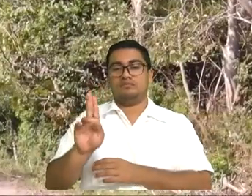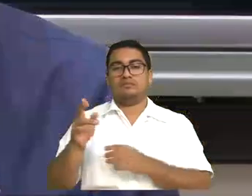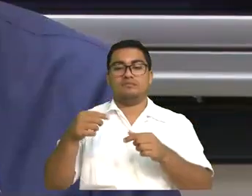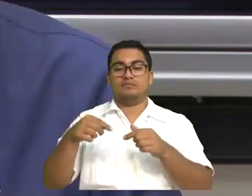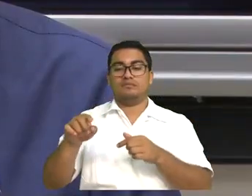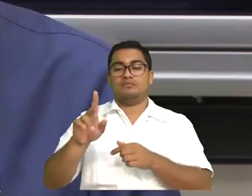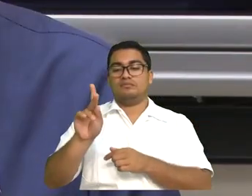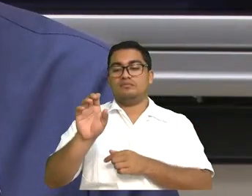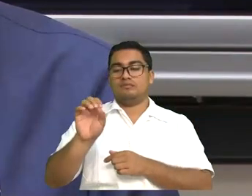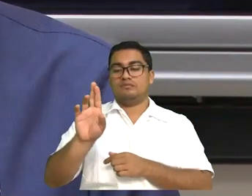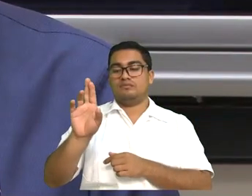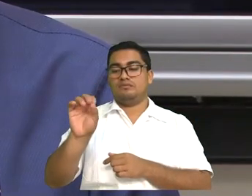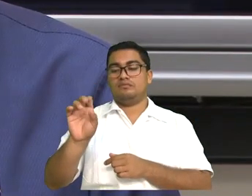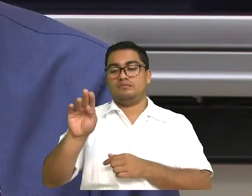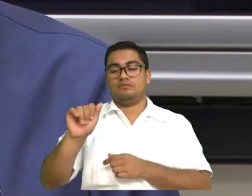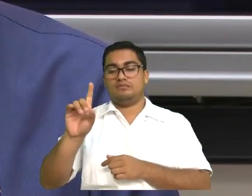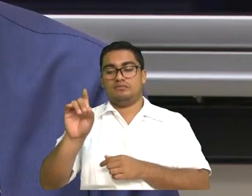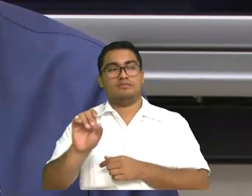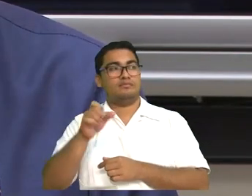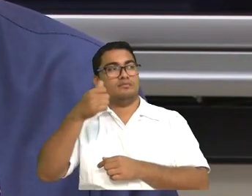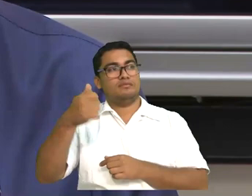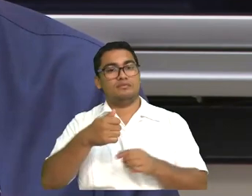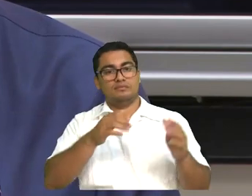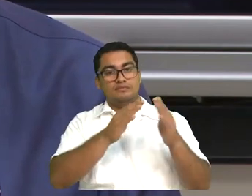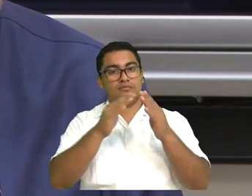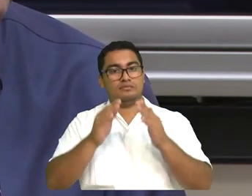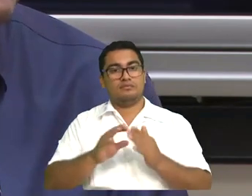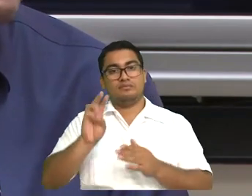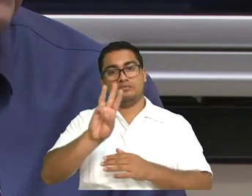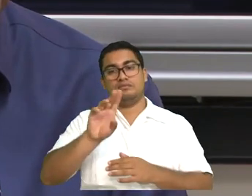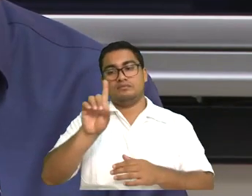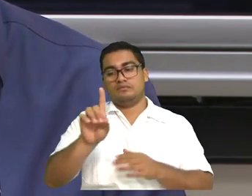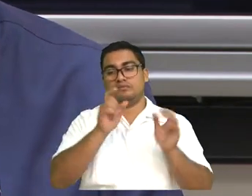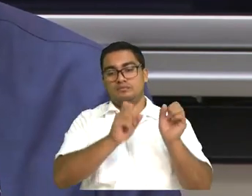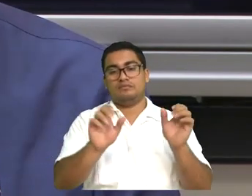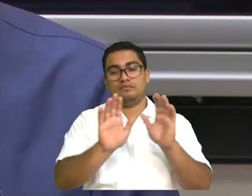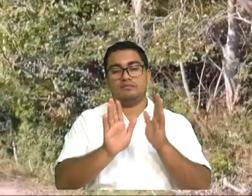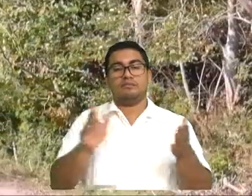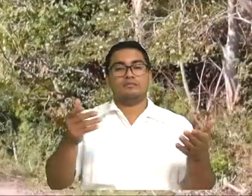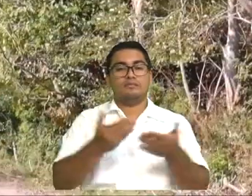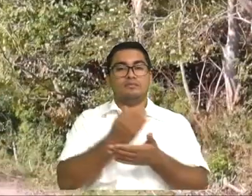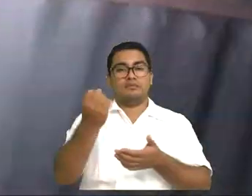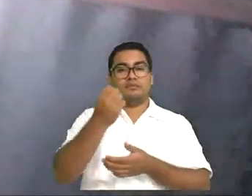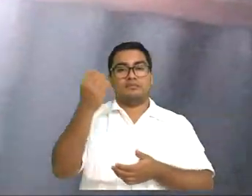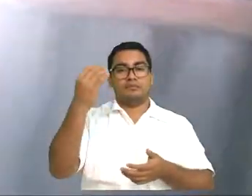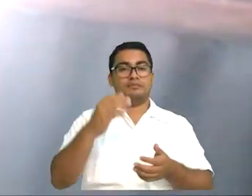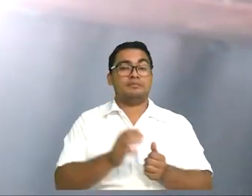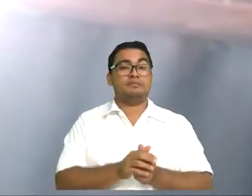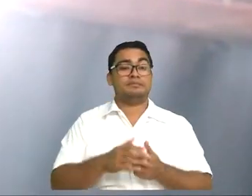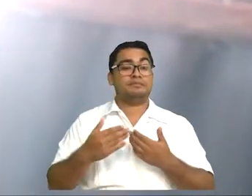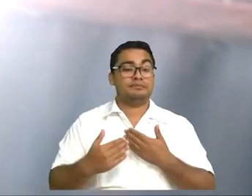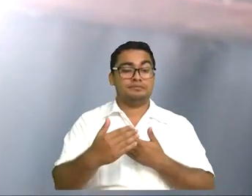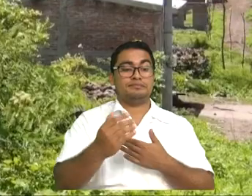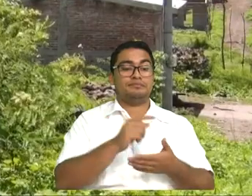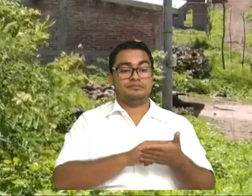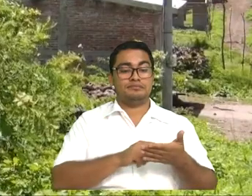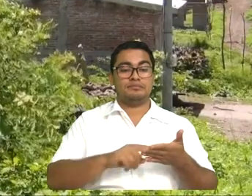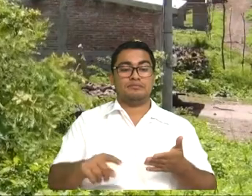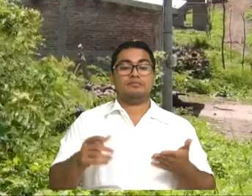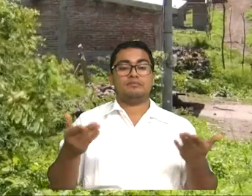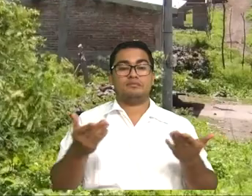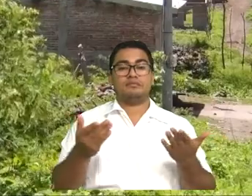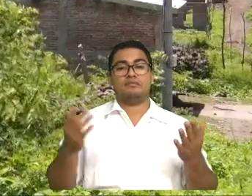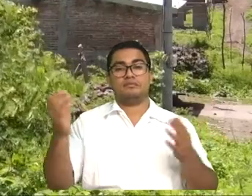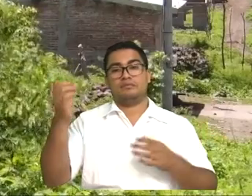2, con 6 viviendas y 31 hermanos y hermanas con acceso a la energía eléctrica. Para esta semana se llevará la energía a